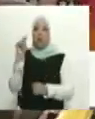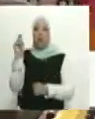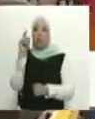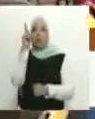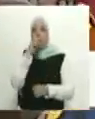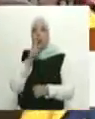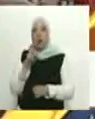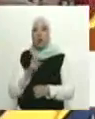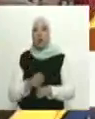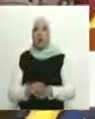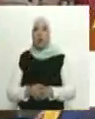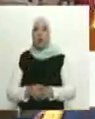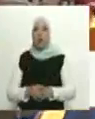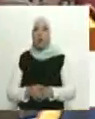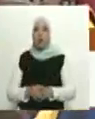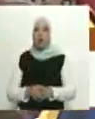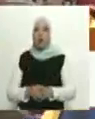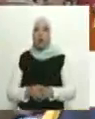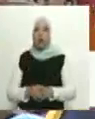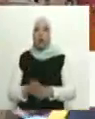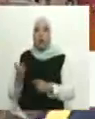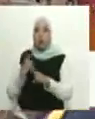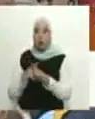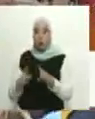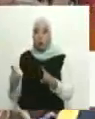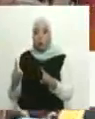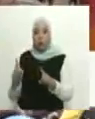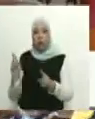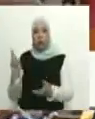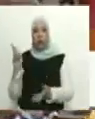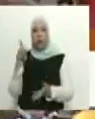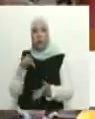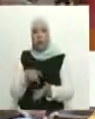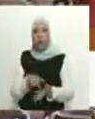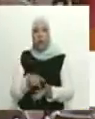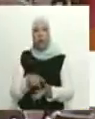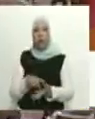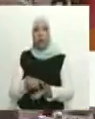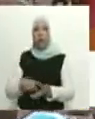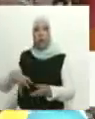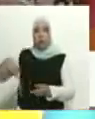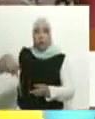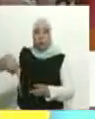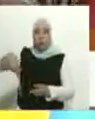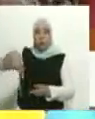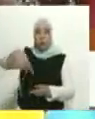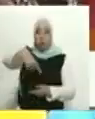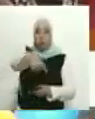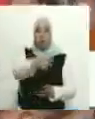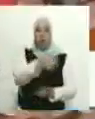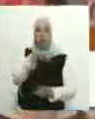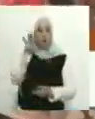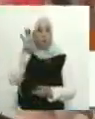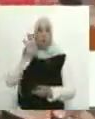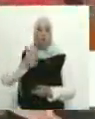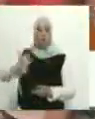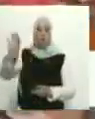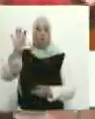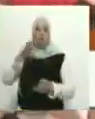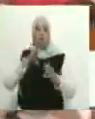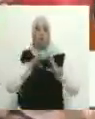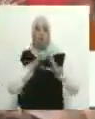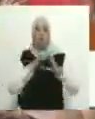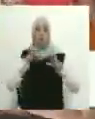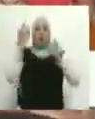años. Pero aquí, en Ildefonso Vázquez, caminó el corazón de la patria, el corazón de